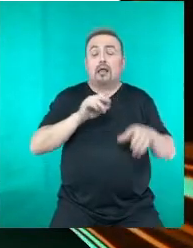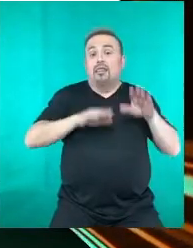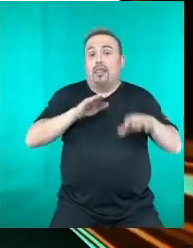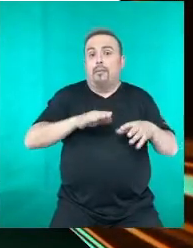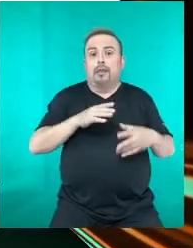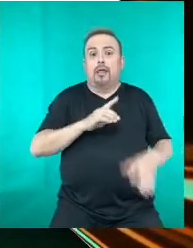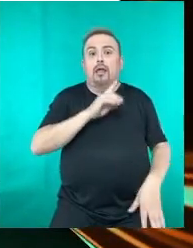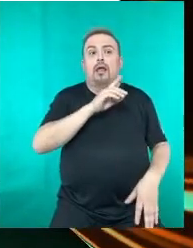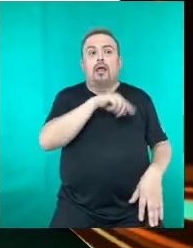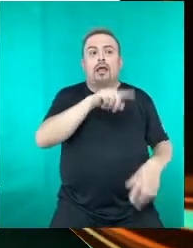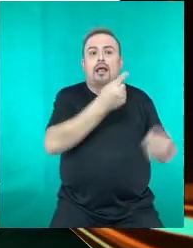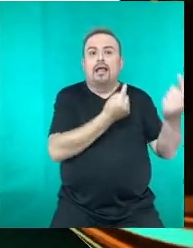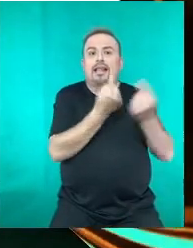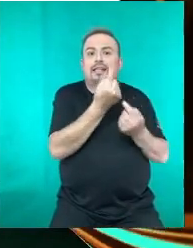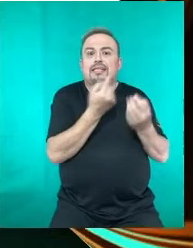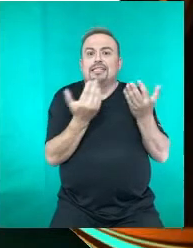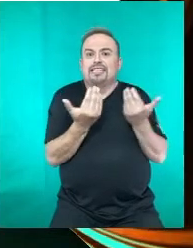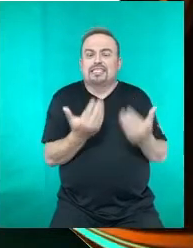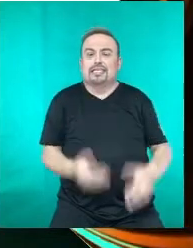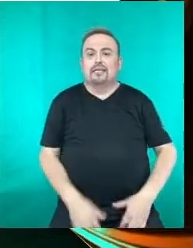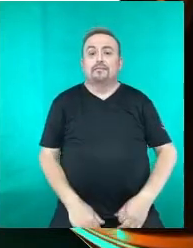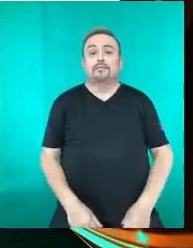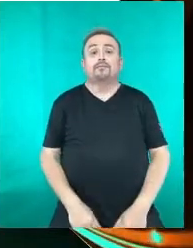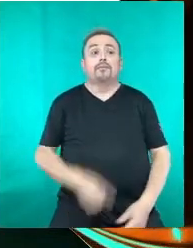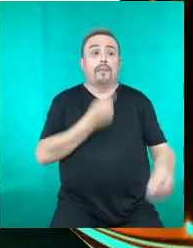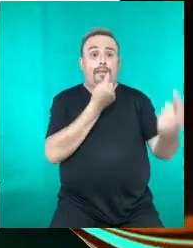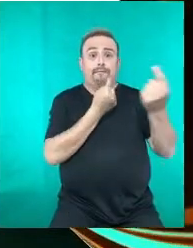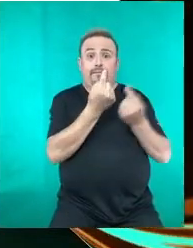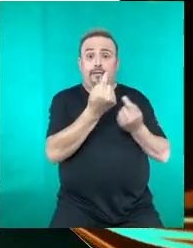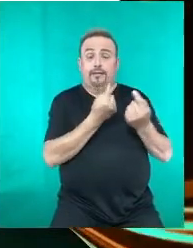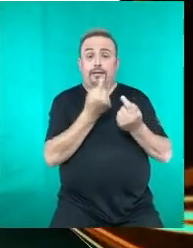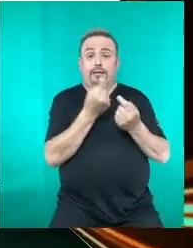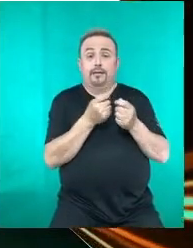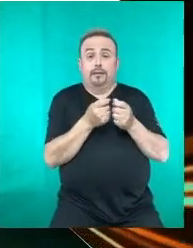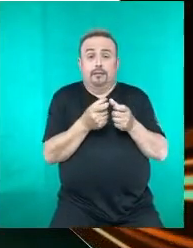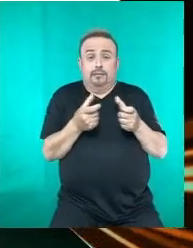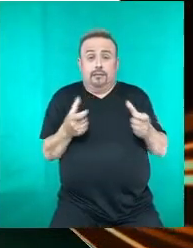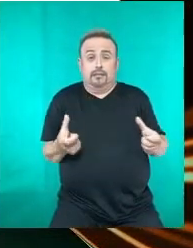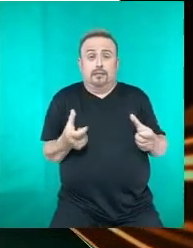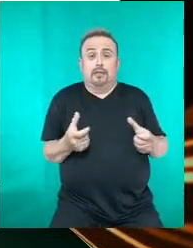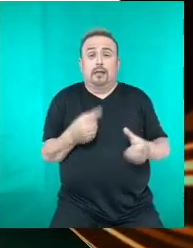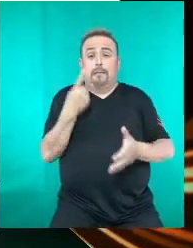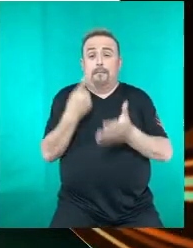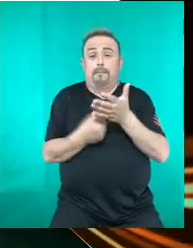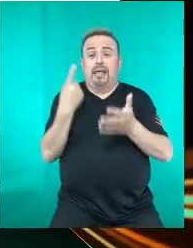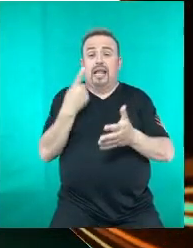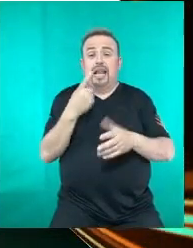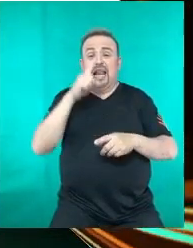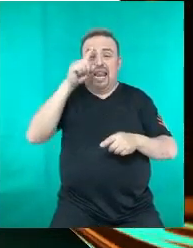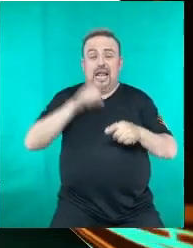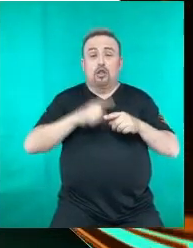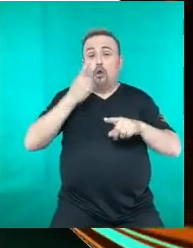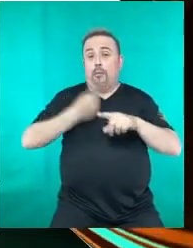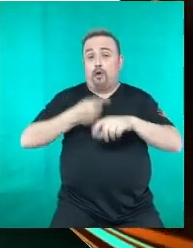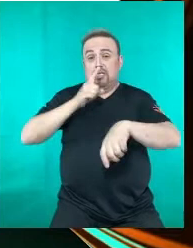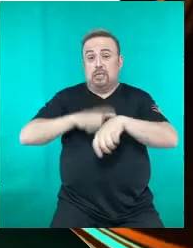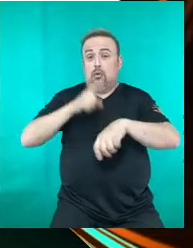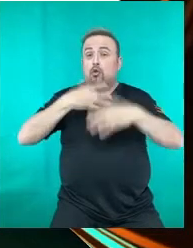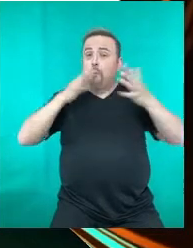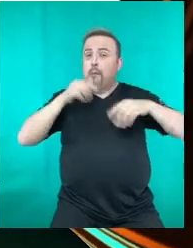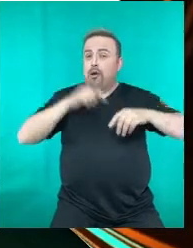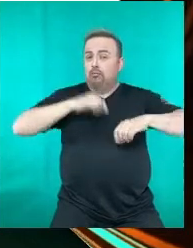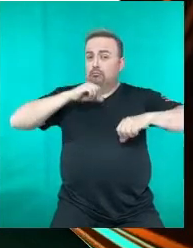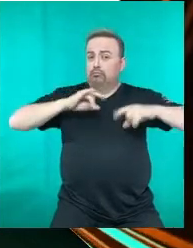Típicamente, los clientes, cuando hablamos de tamaños de planta de 1000 litros por segundo, que eso es lo que se está llevando más o menos hoy en día a los